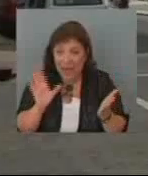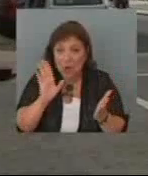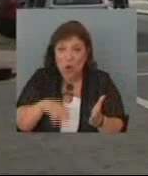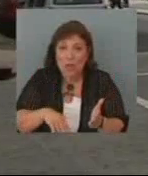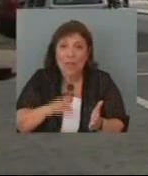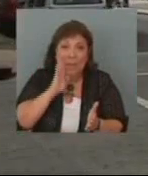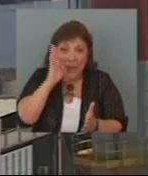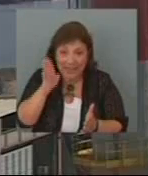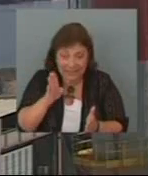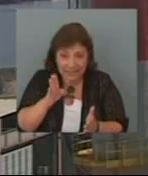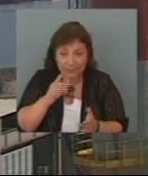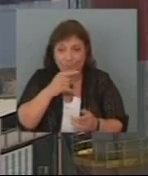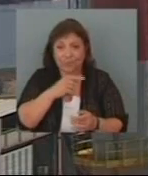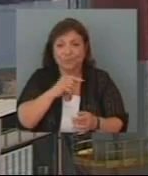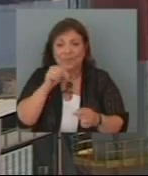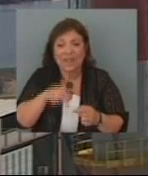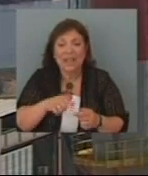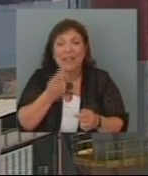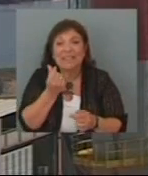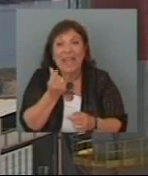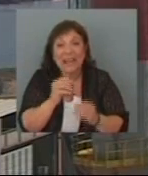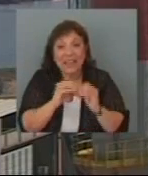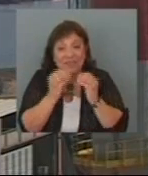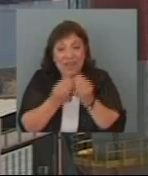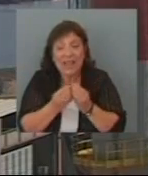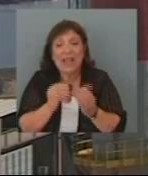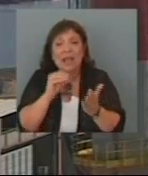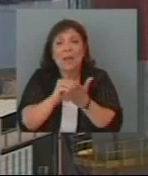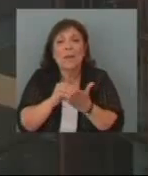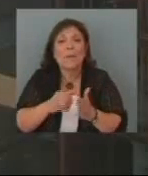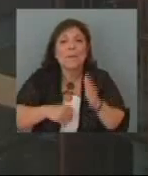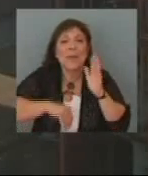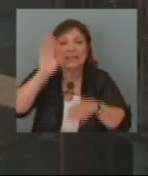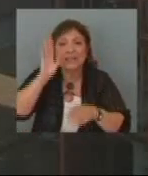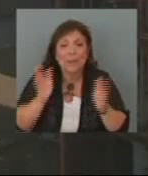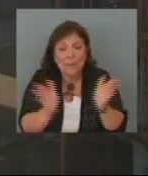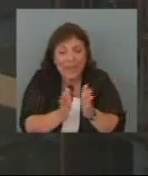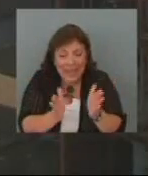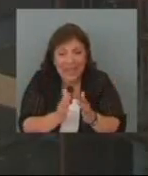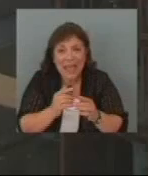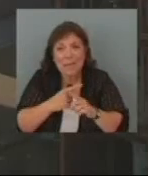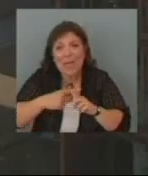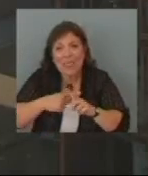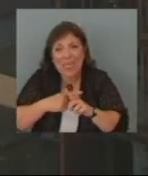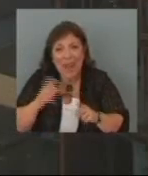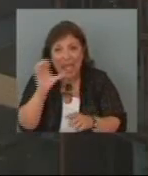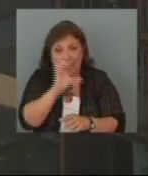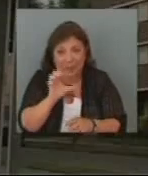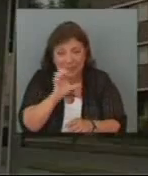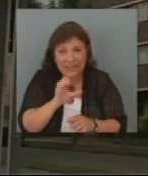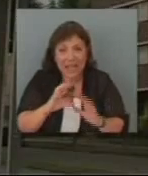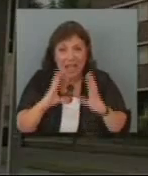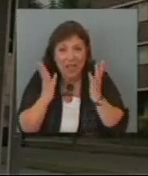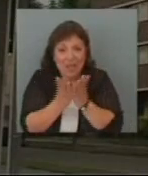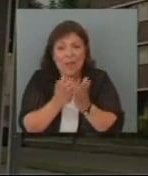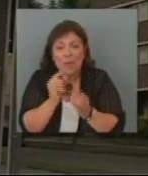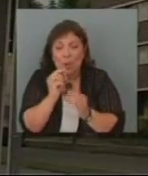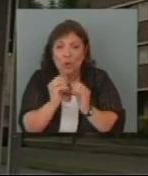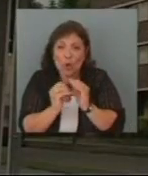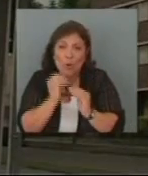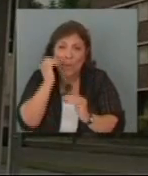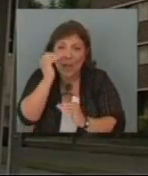empresa. Este tipo de tarifa es la que se aplica a la mayoría de las pequeñas y medianas empresas y que comprende a algo más